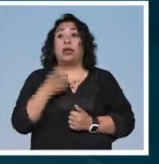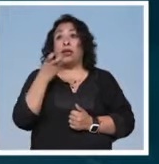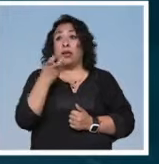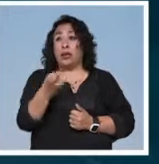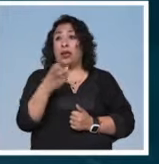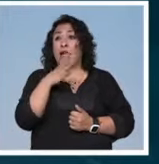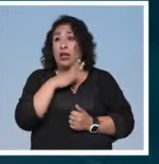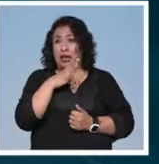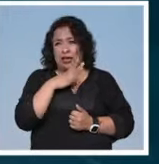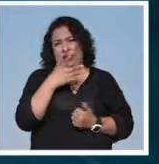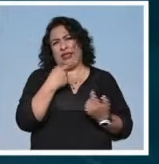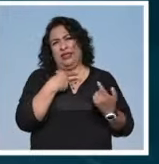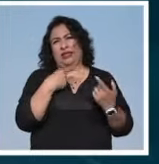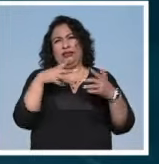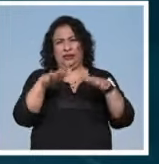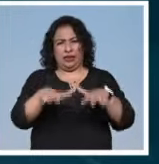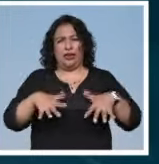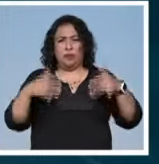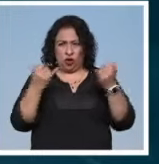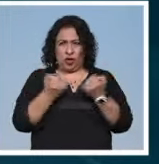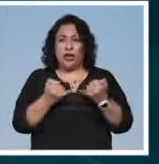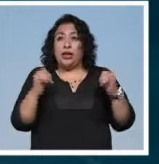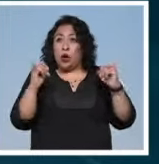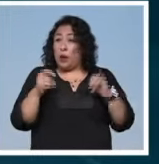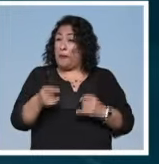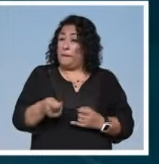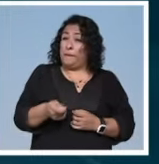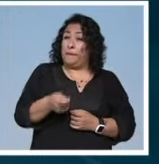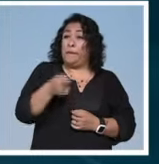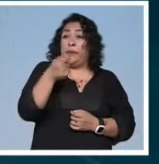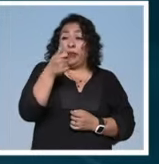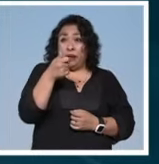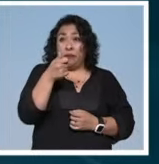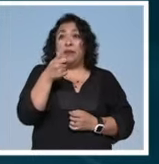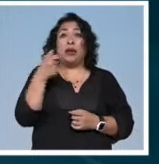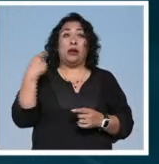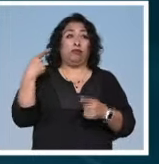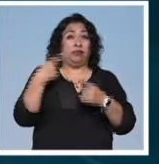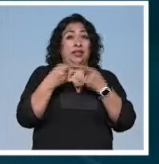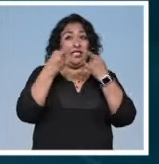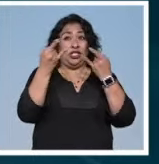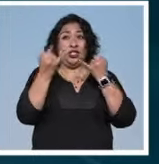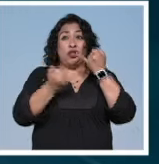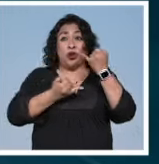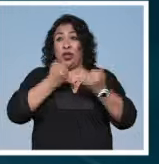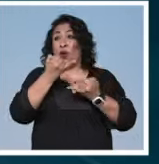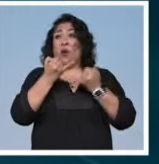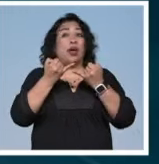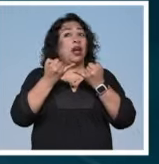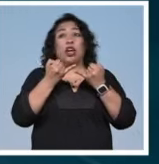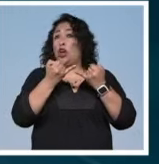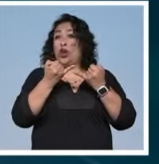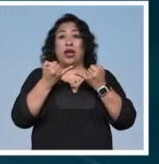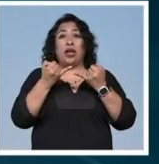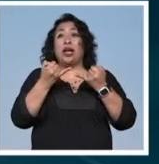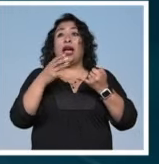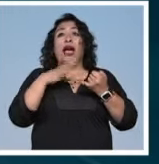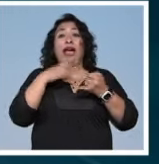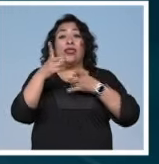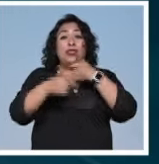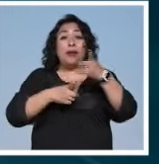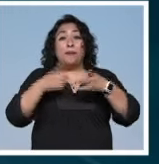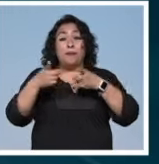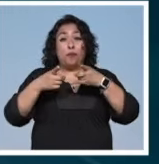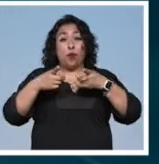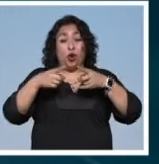poniendo una ceremonia de inauguración que por primera vez en la historia de los Juegos no va a estar en una cancha de deporte, sino que va